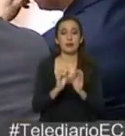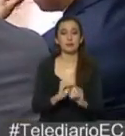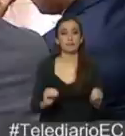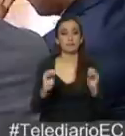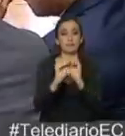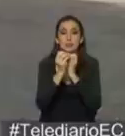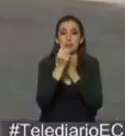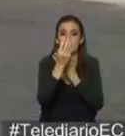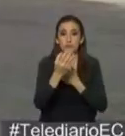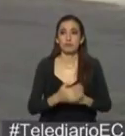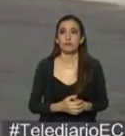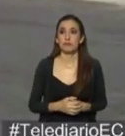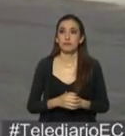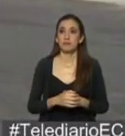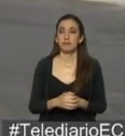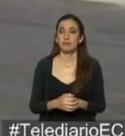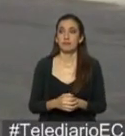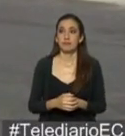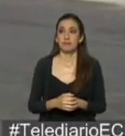Medios Públicos.